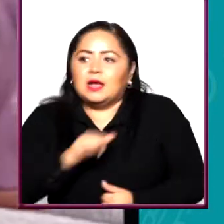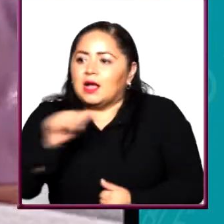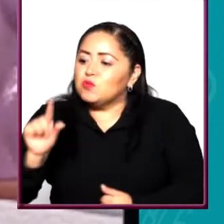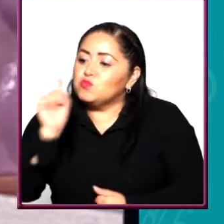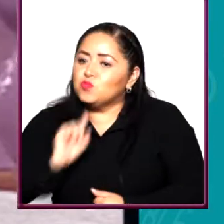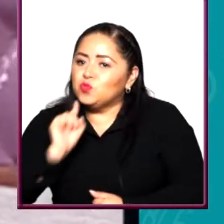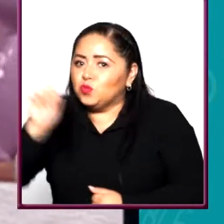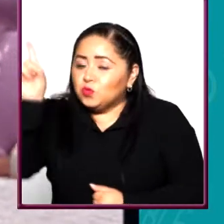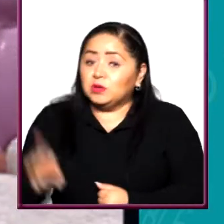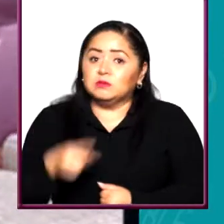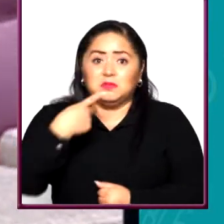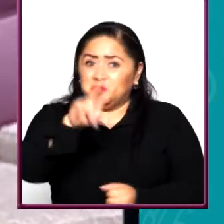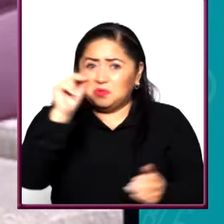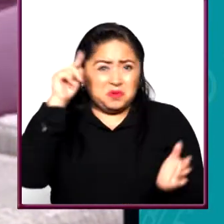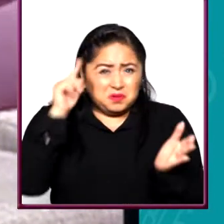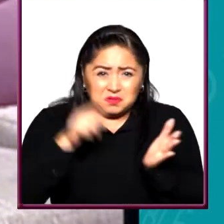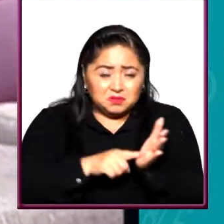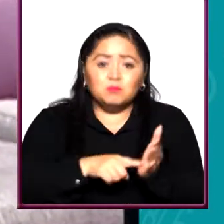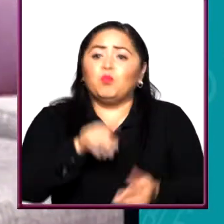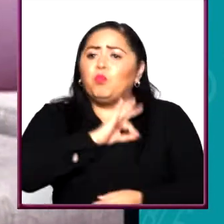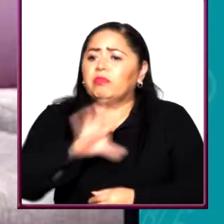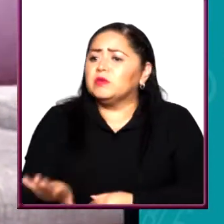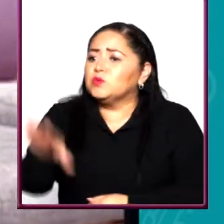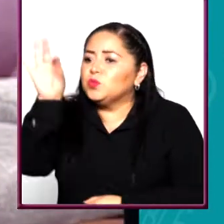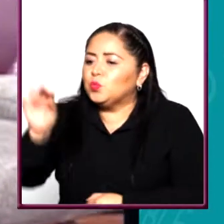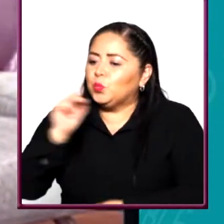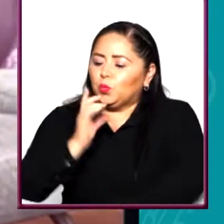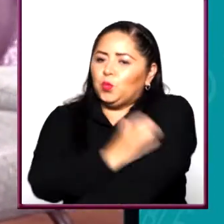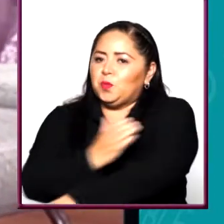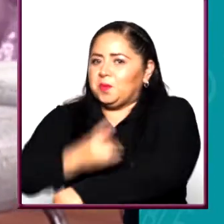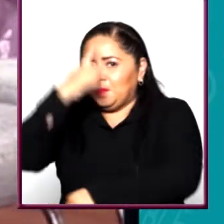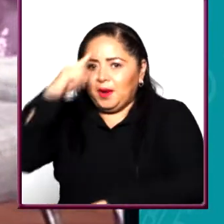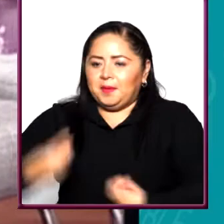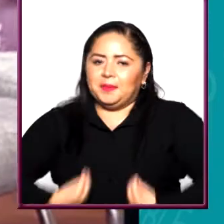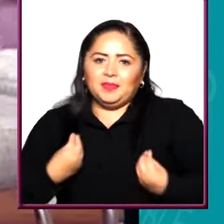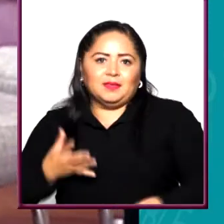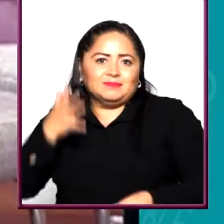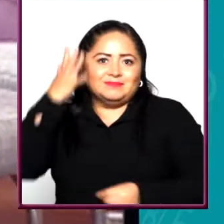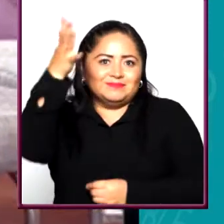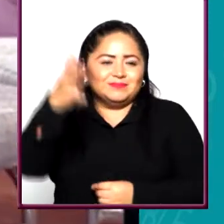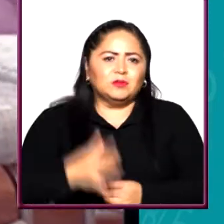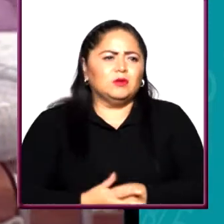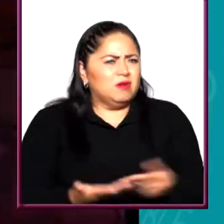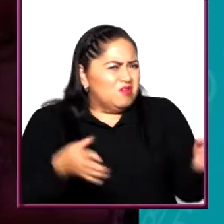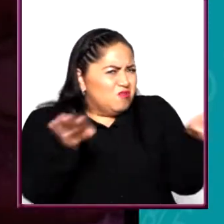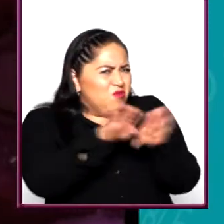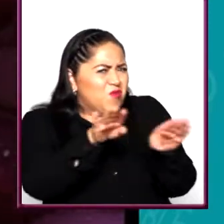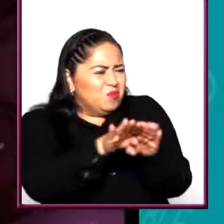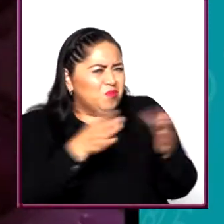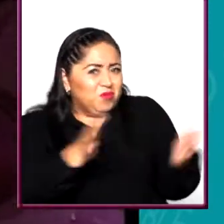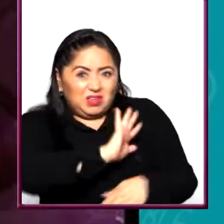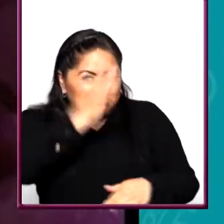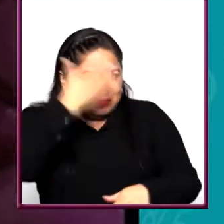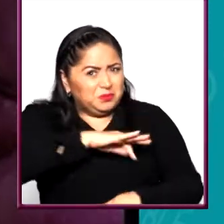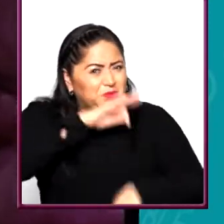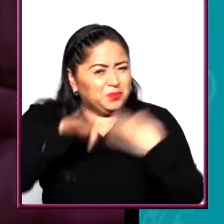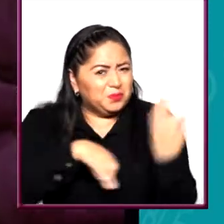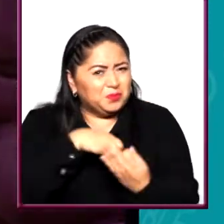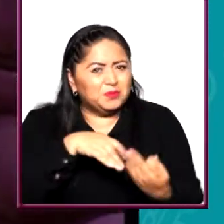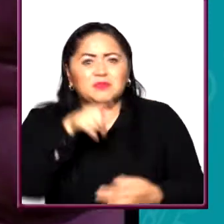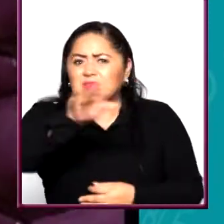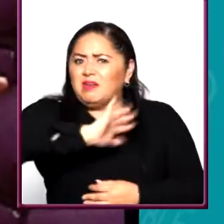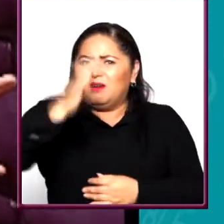mejor a las mujeres y aunque no lo creas, también a elegir una compañera de vida. ¿Cómo? ¿Que ya lo sabes